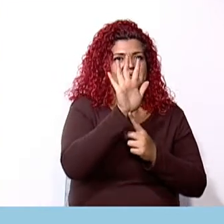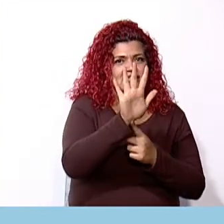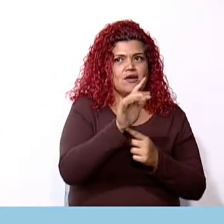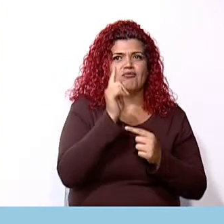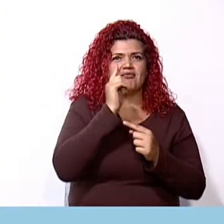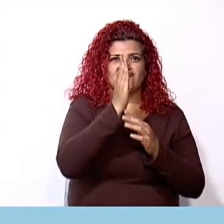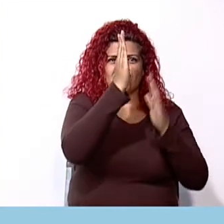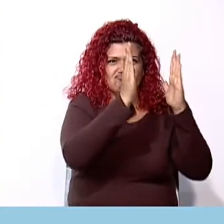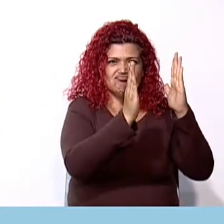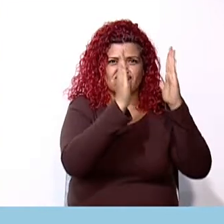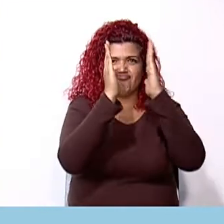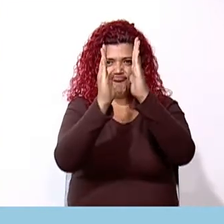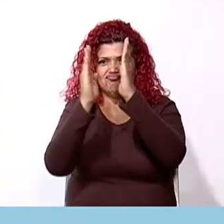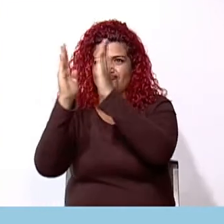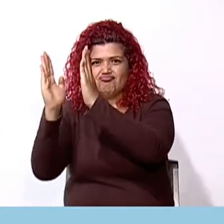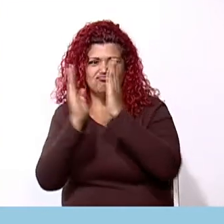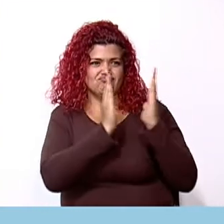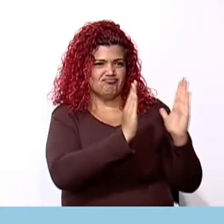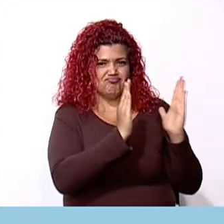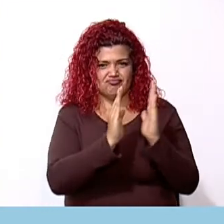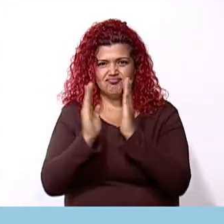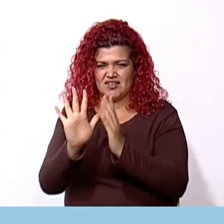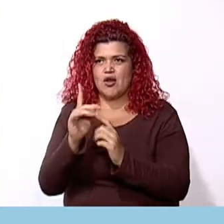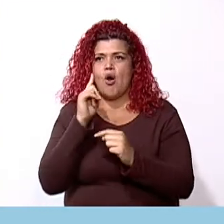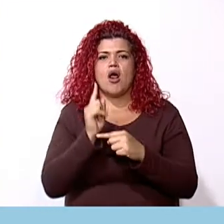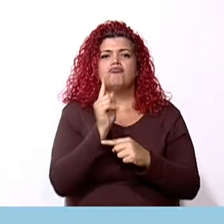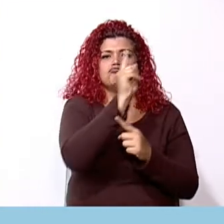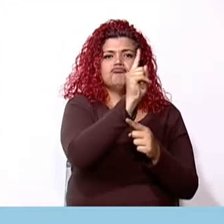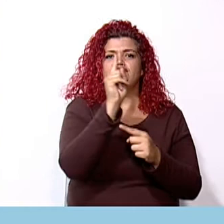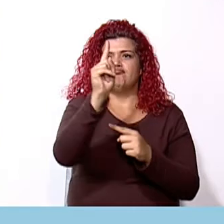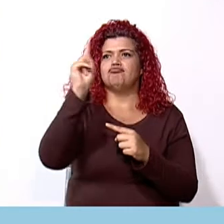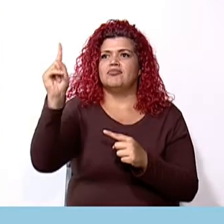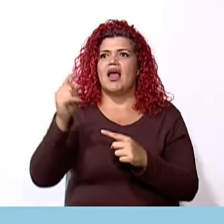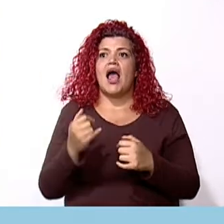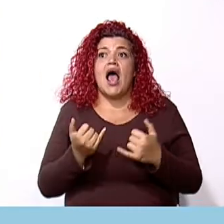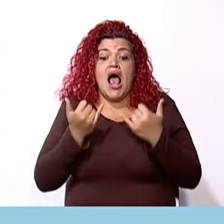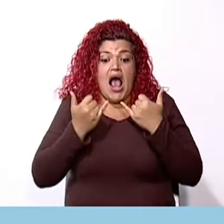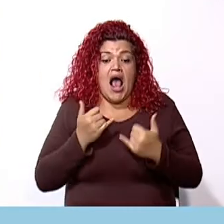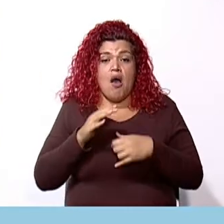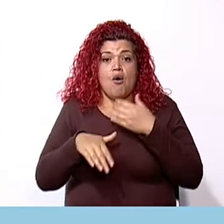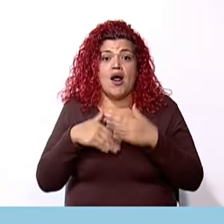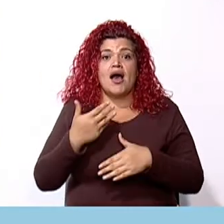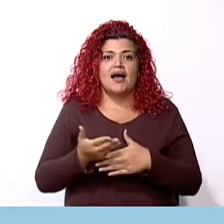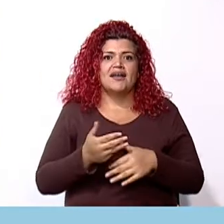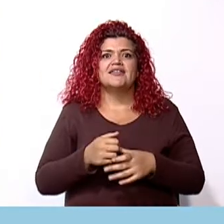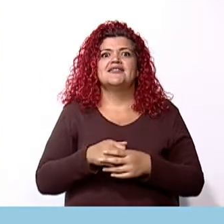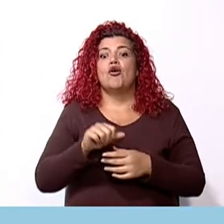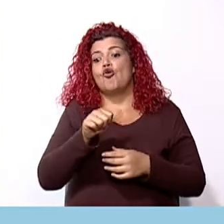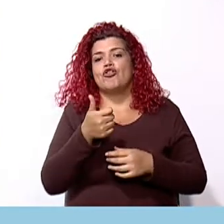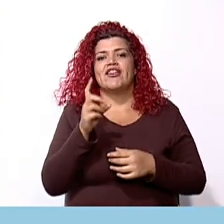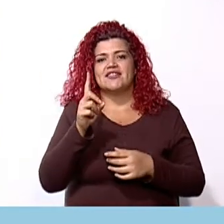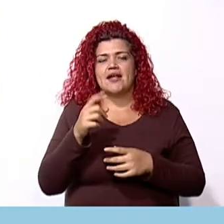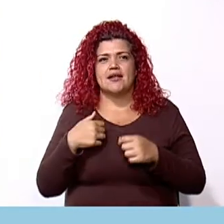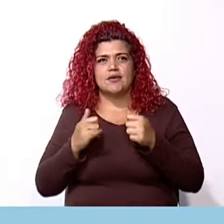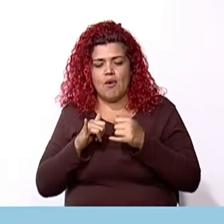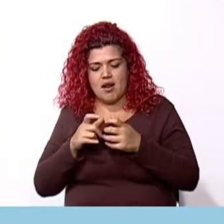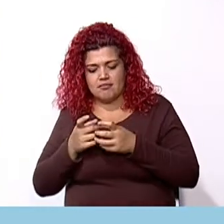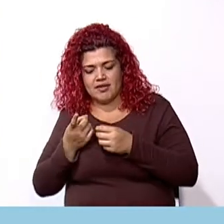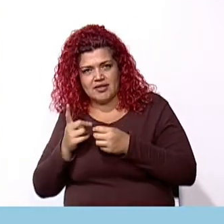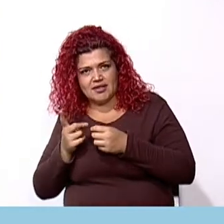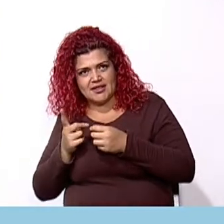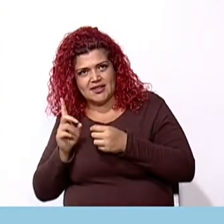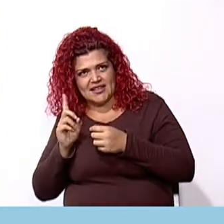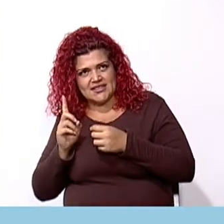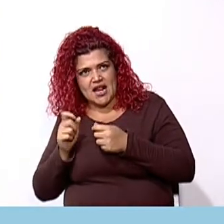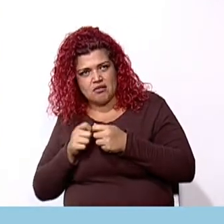5. Hacemos lo mismo ahora con las siguientes decenas.